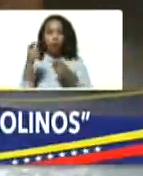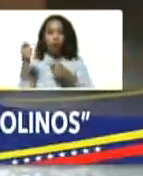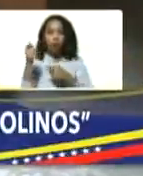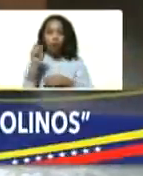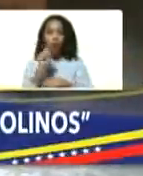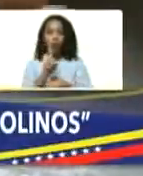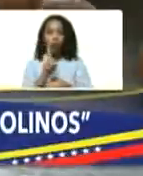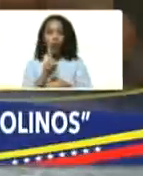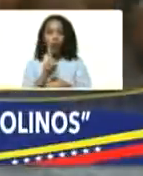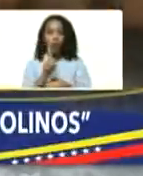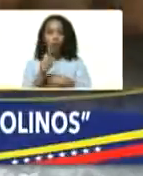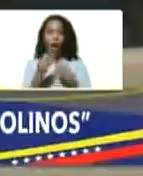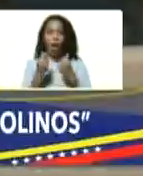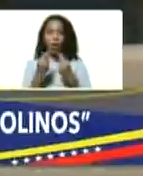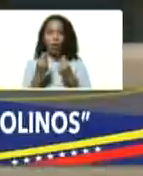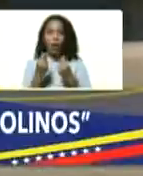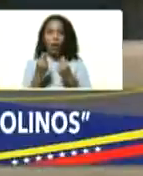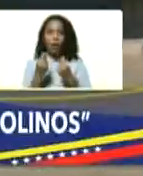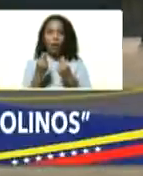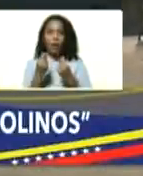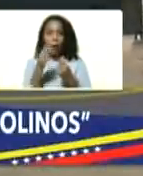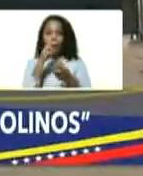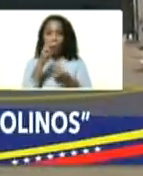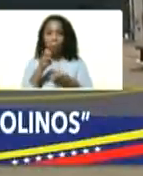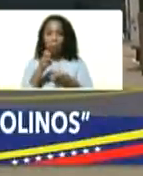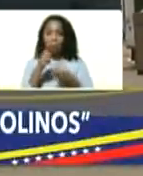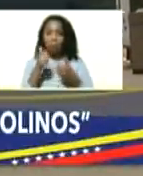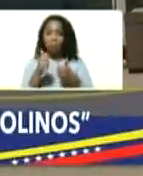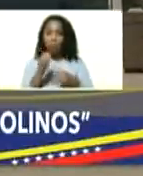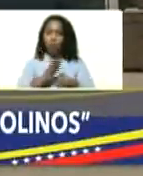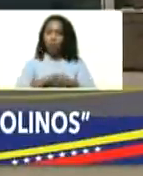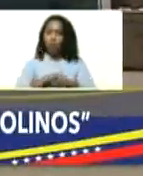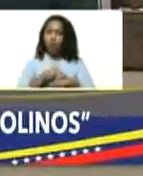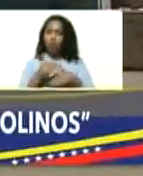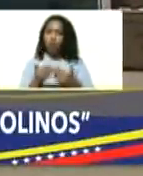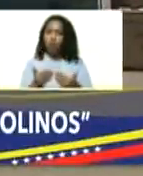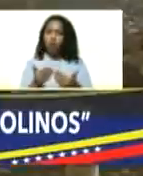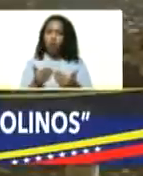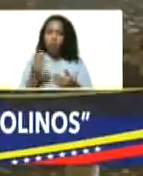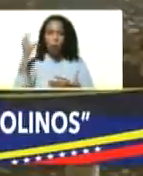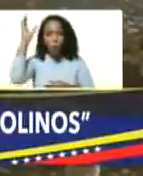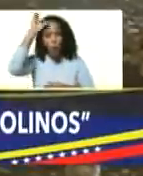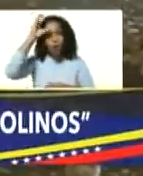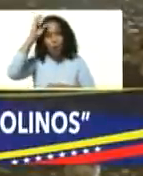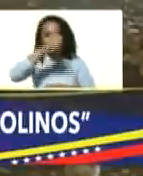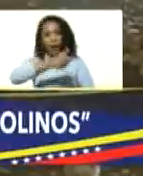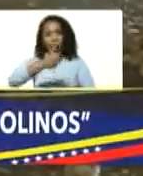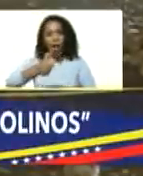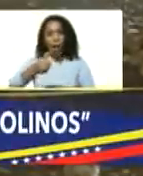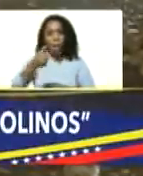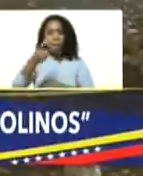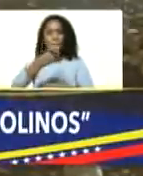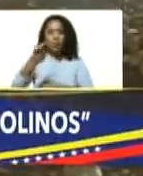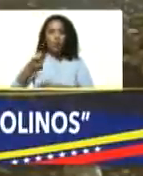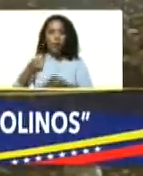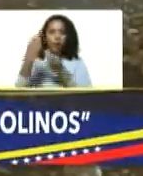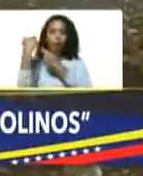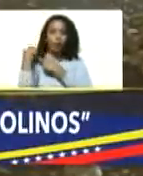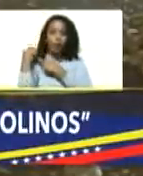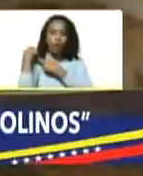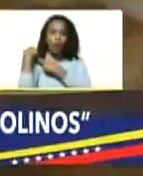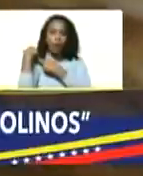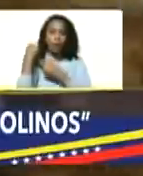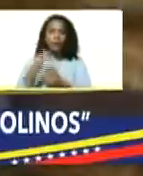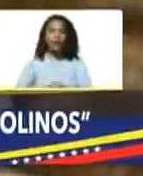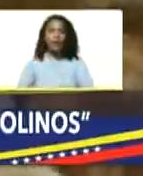una una economía que se está bancarizando porque es la toma de conciencia y la toma de responsabilidad que tiene cada